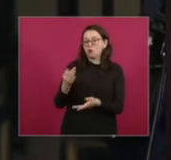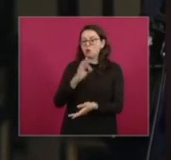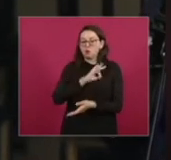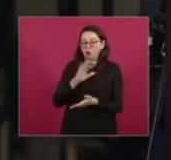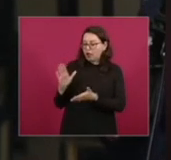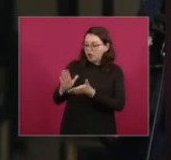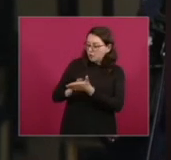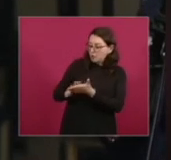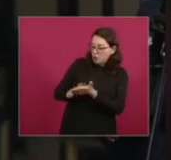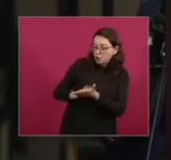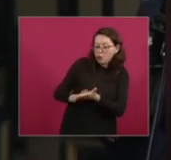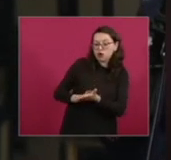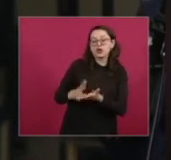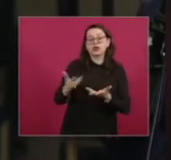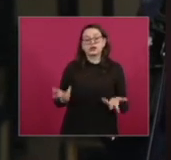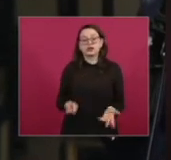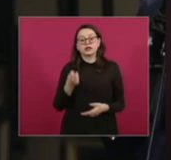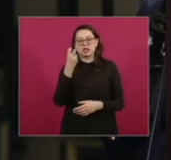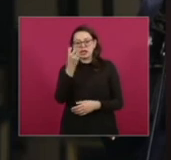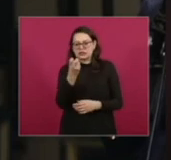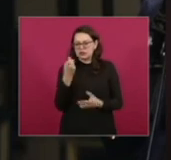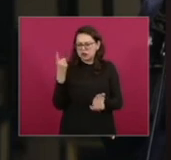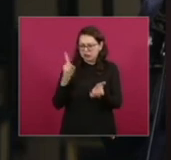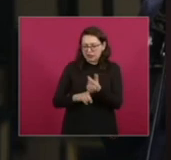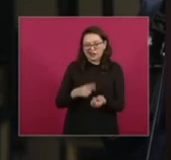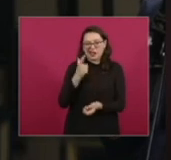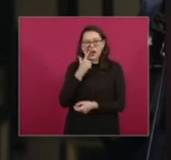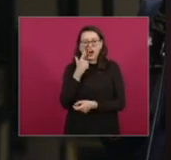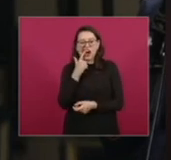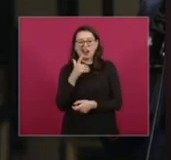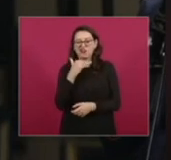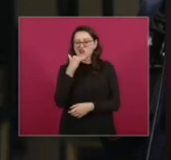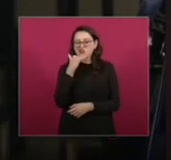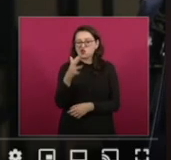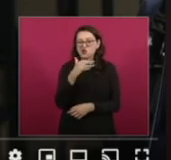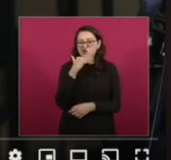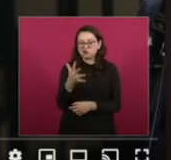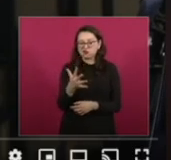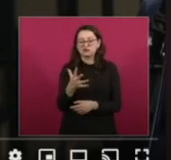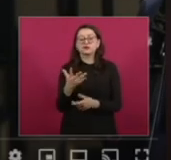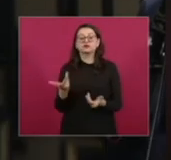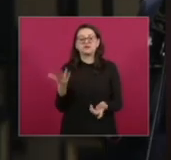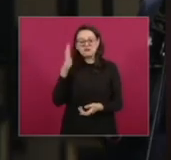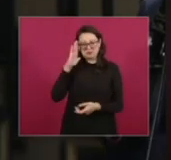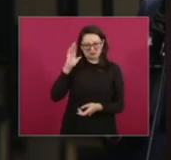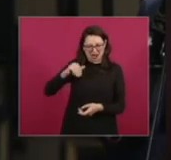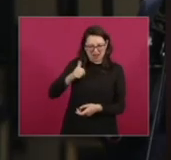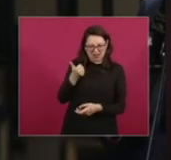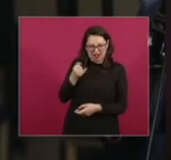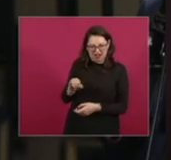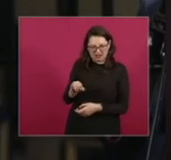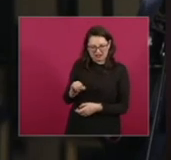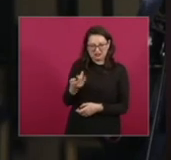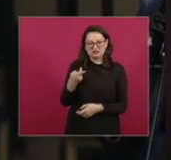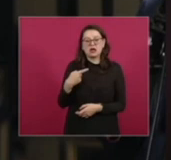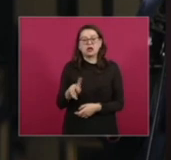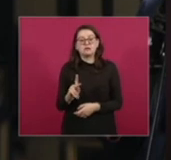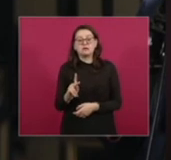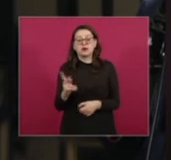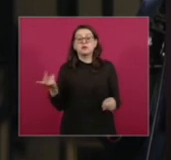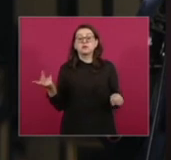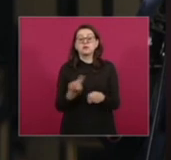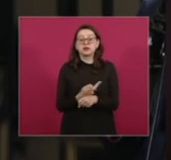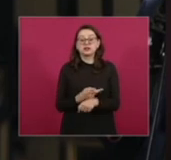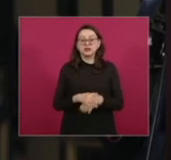todos esos escenarios de corrupción electoral ya han sucedido. Y resulta que son